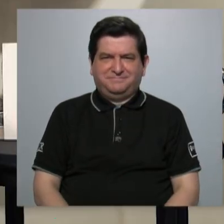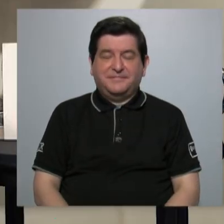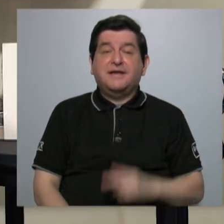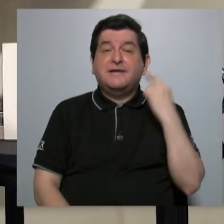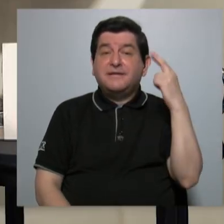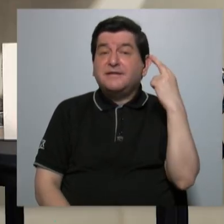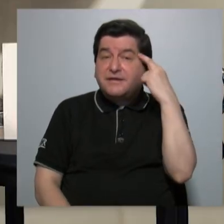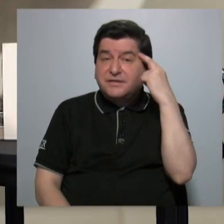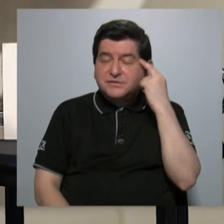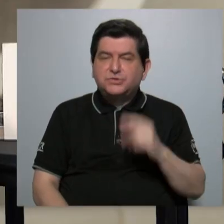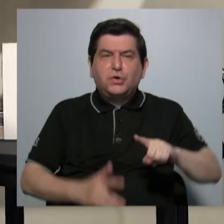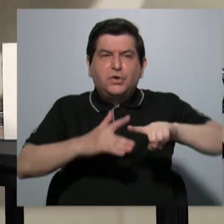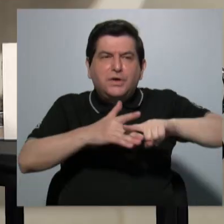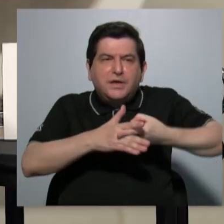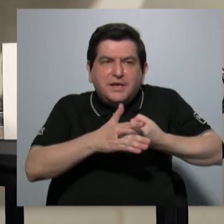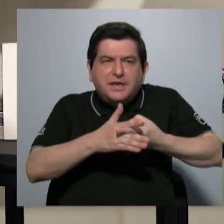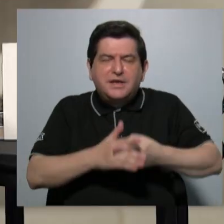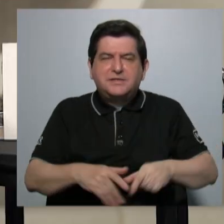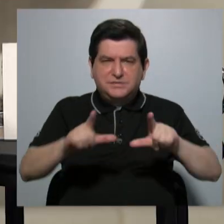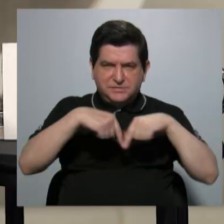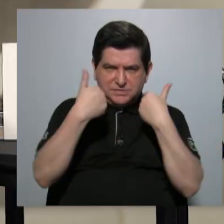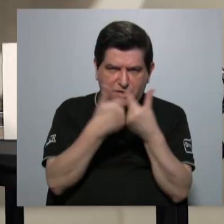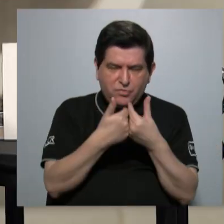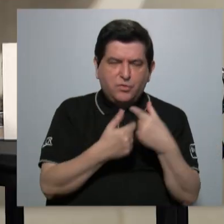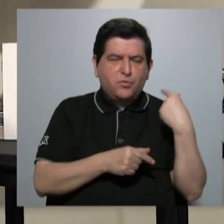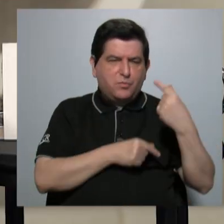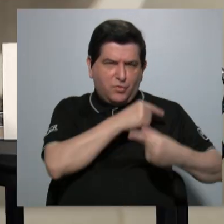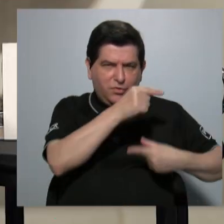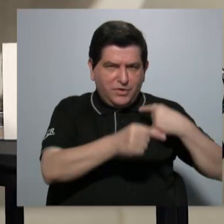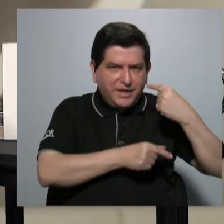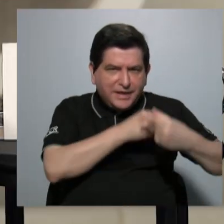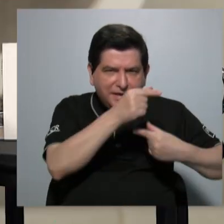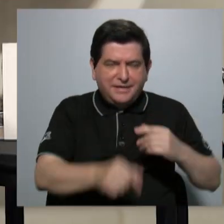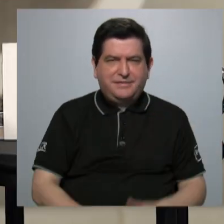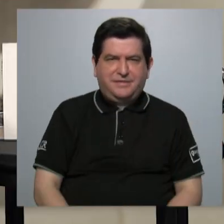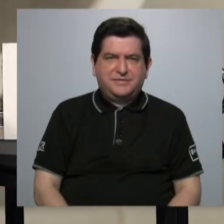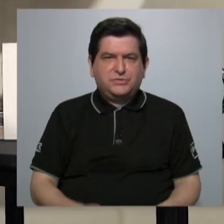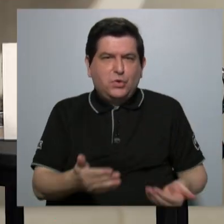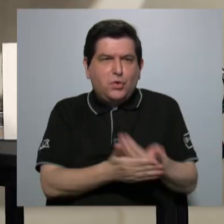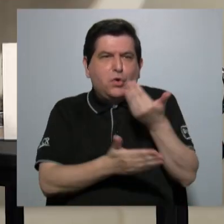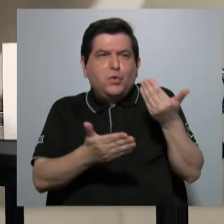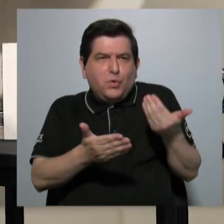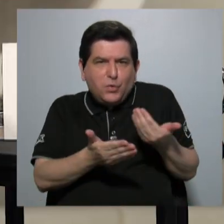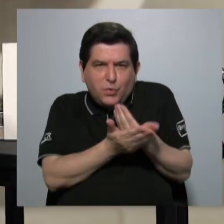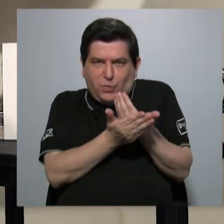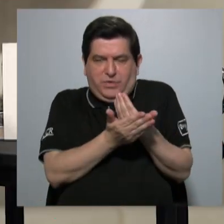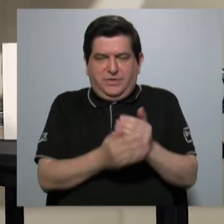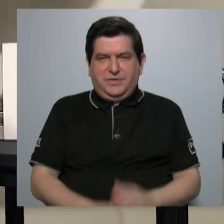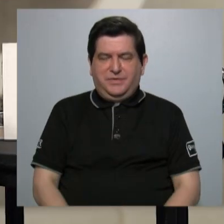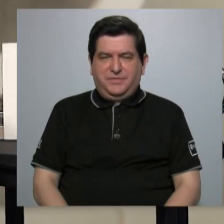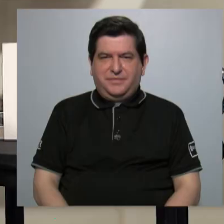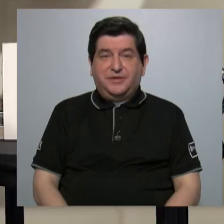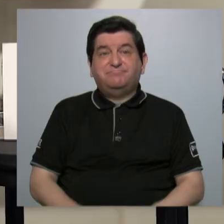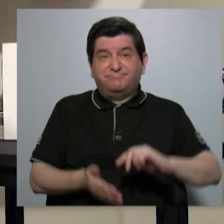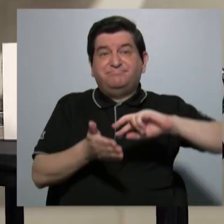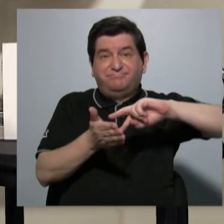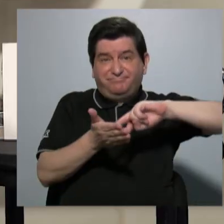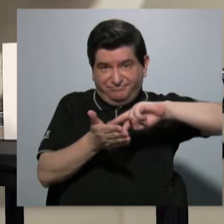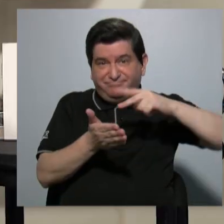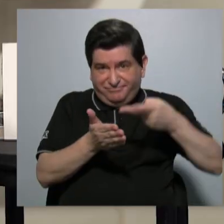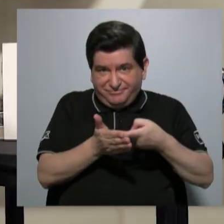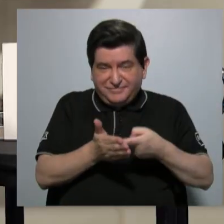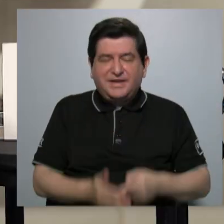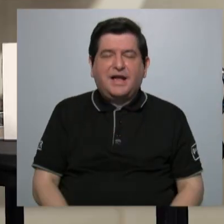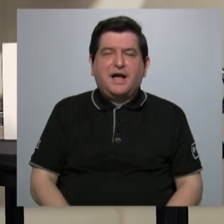Porque nace junto con el quinteto una generación nueva, digámoslo así, valga la redundancia,